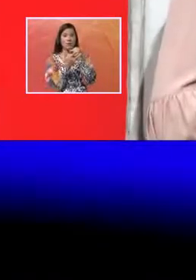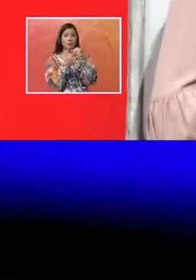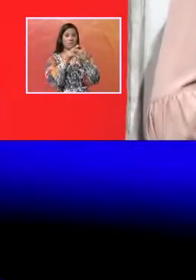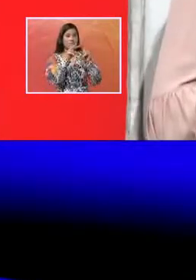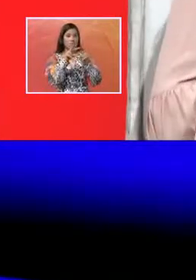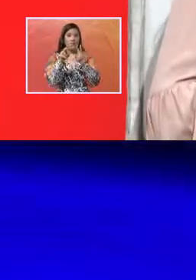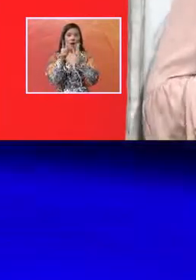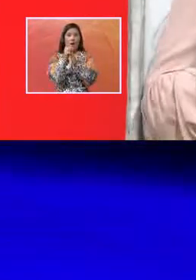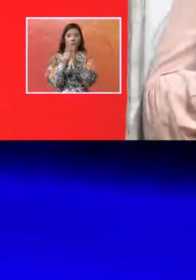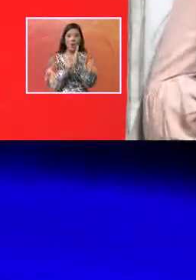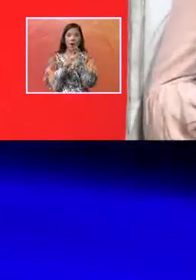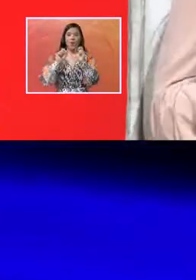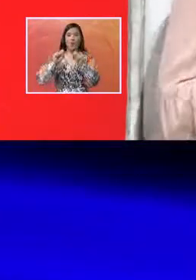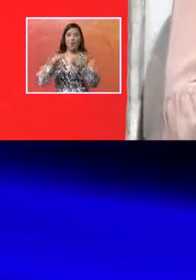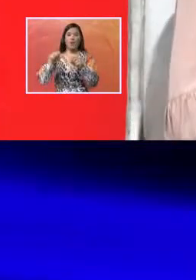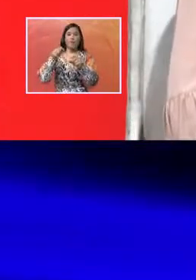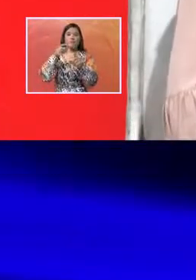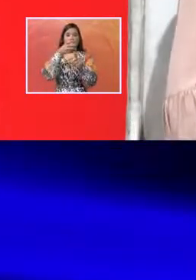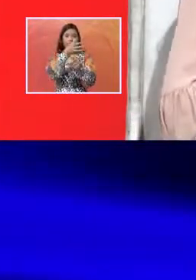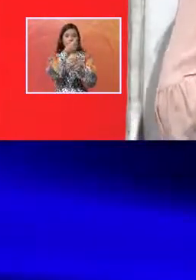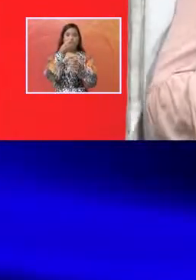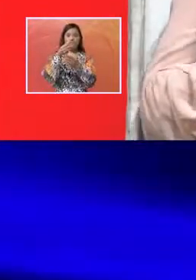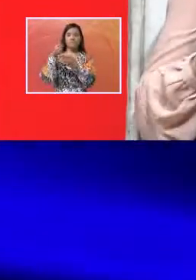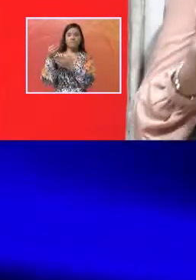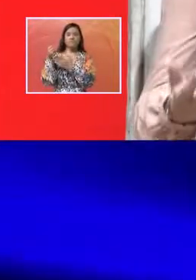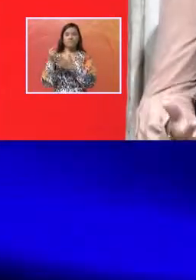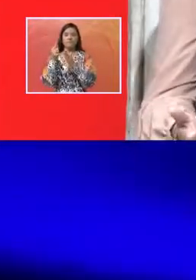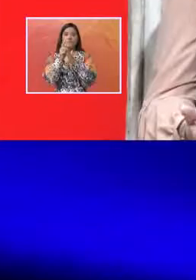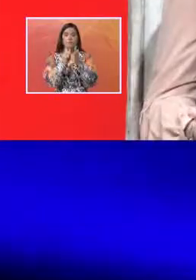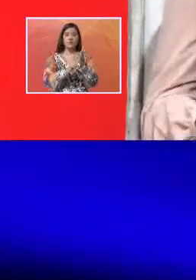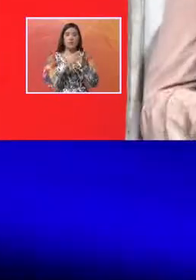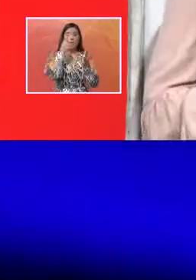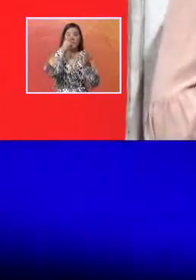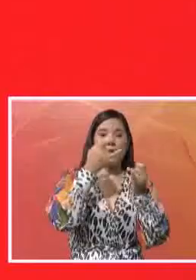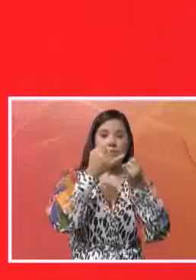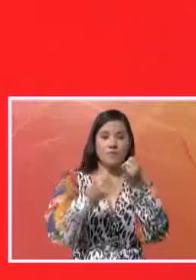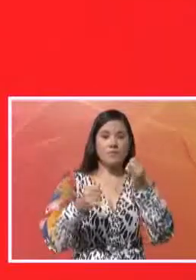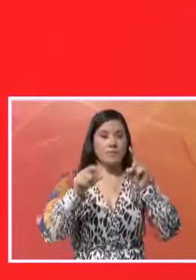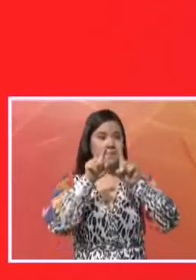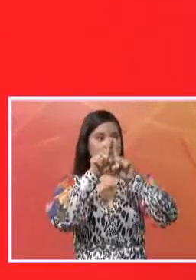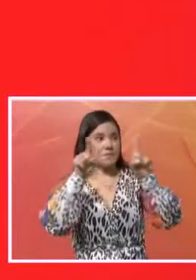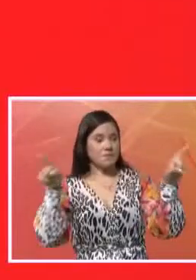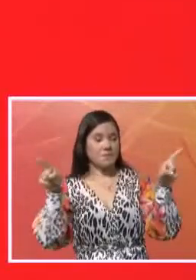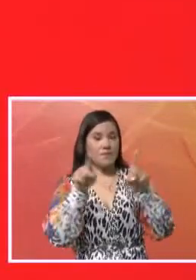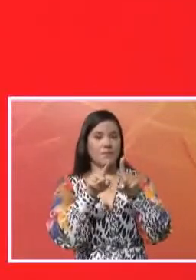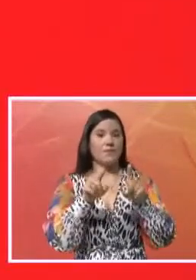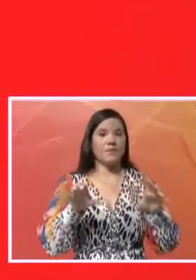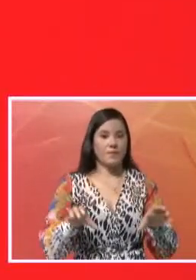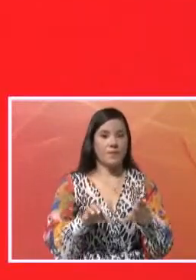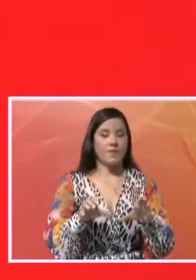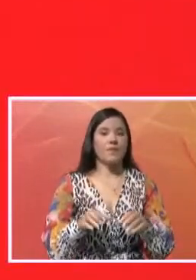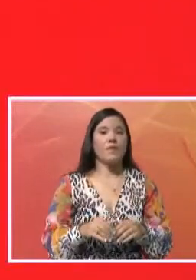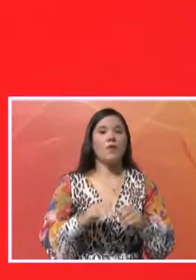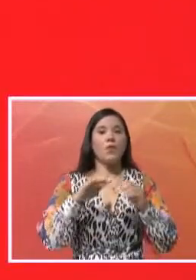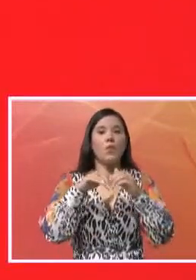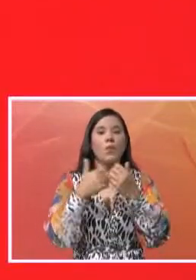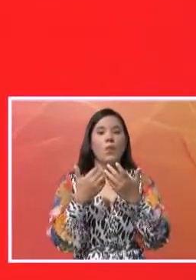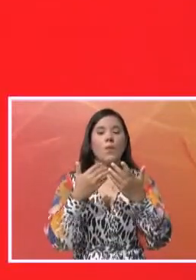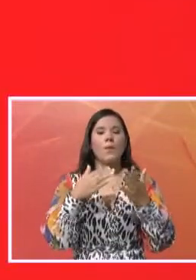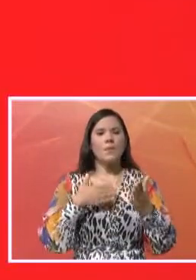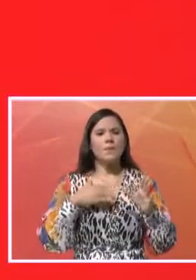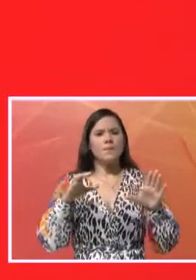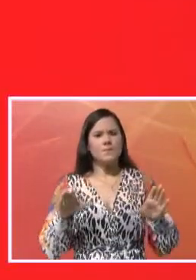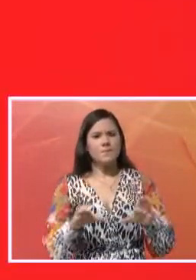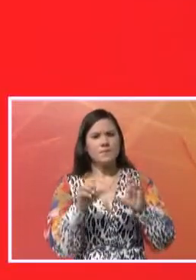abogados que puede dar la asesoría desde el principio hasta la resolución final de este tipo de casos y cómo se maneja eso de manera